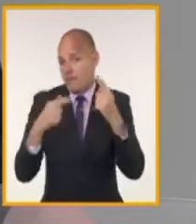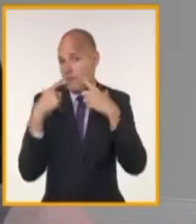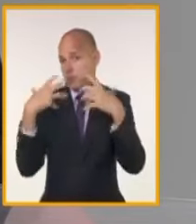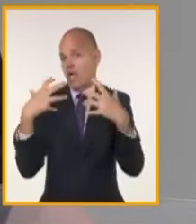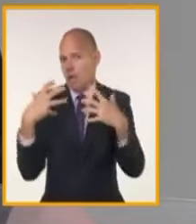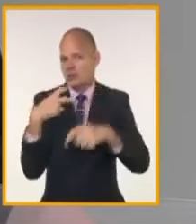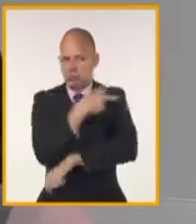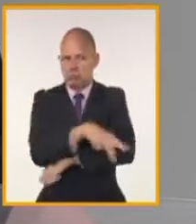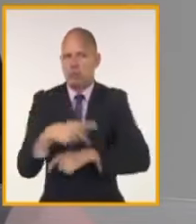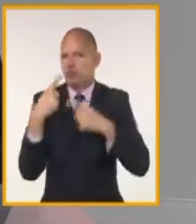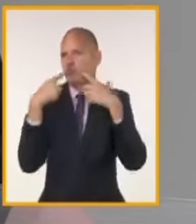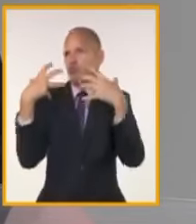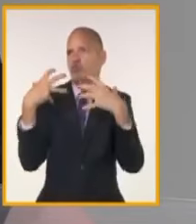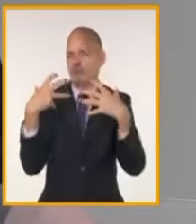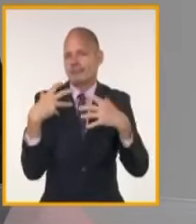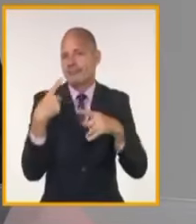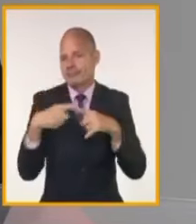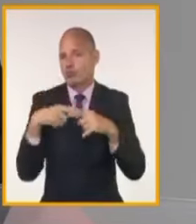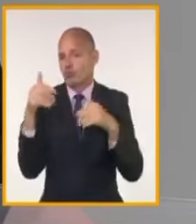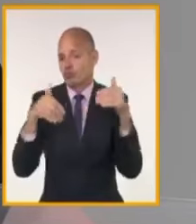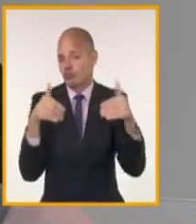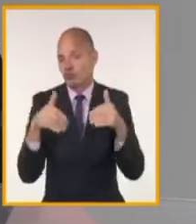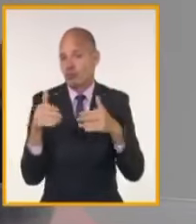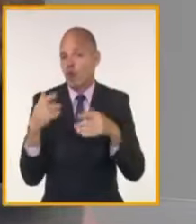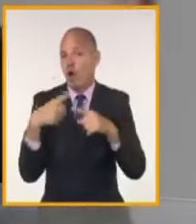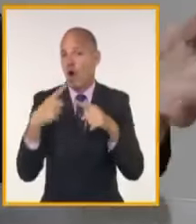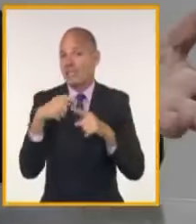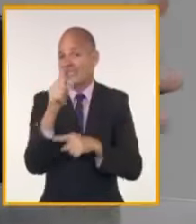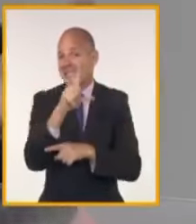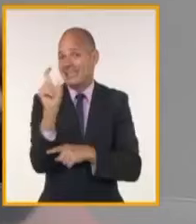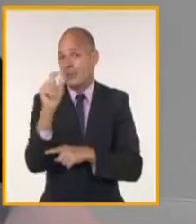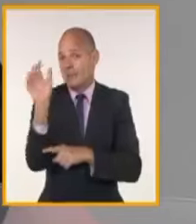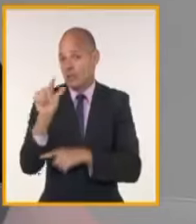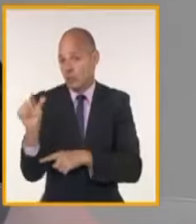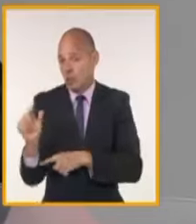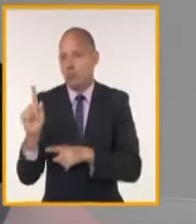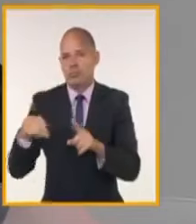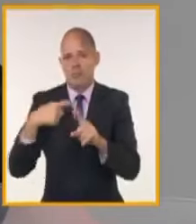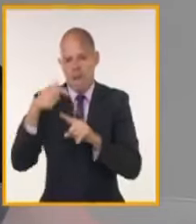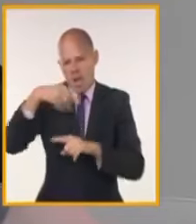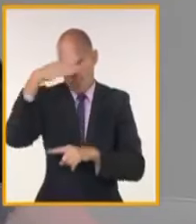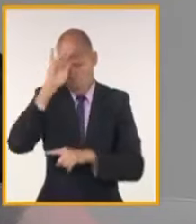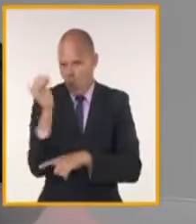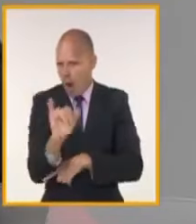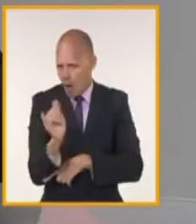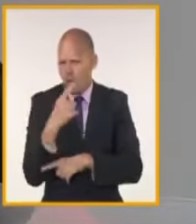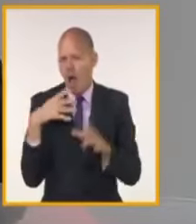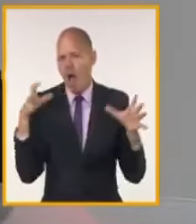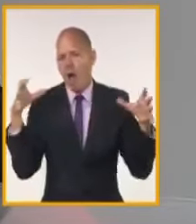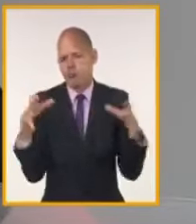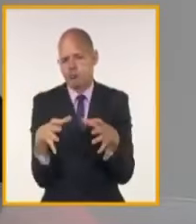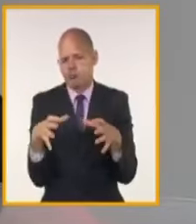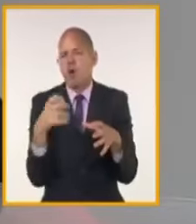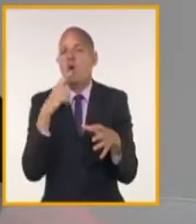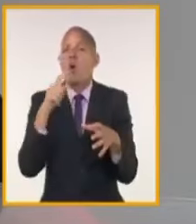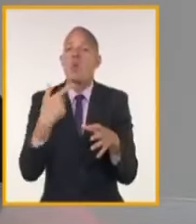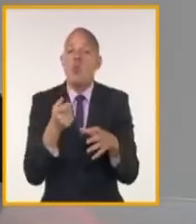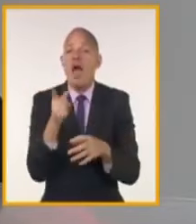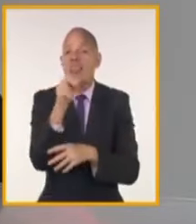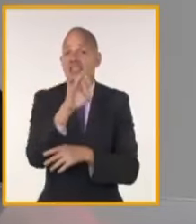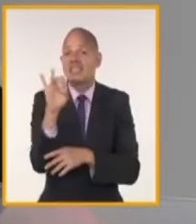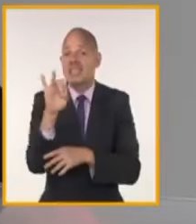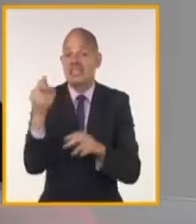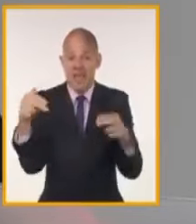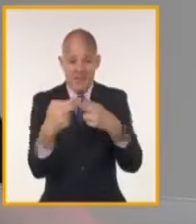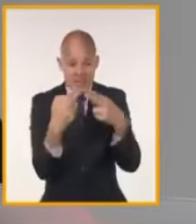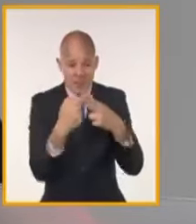internacionales tenemos más de 100 expertos internacionales y cientos de expertos cubanos que van a estar ahí en 17 eventos que se